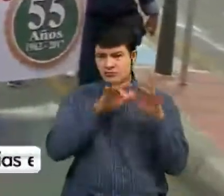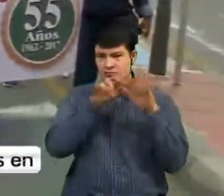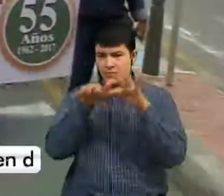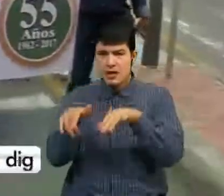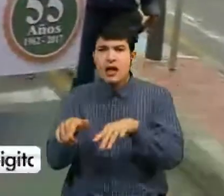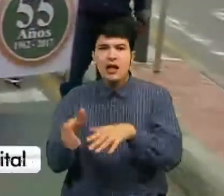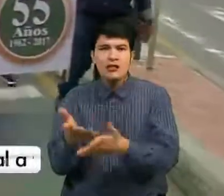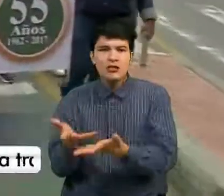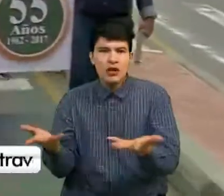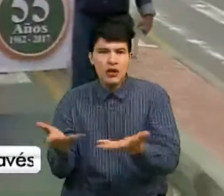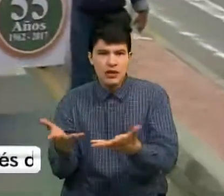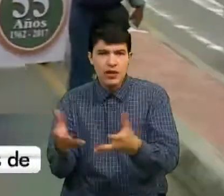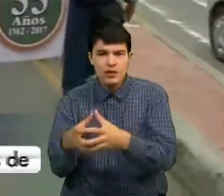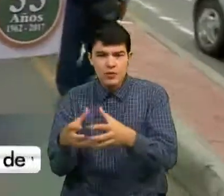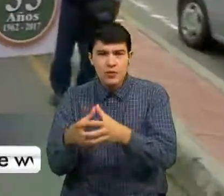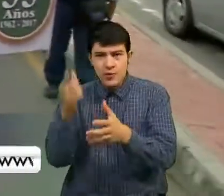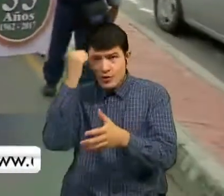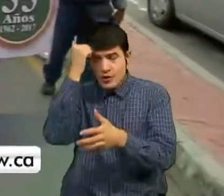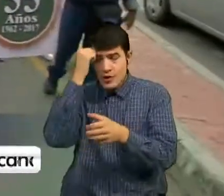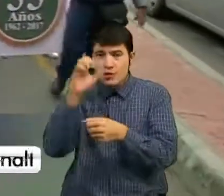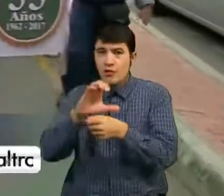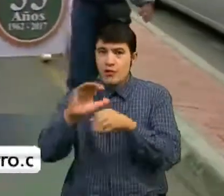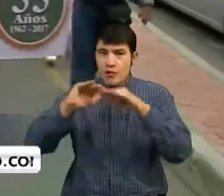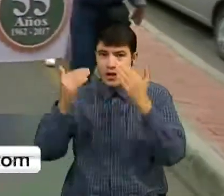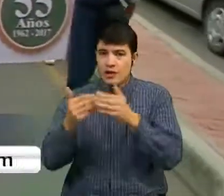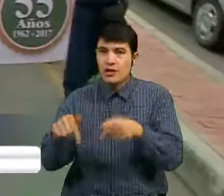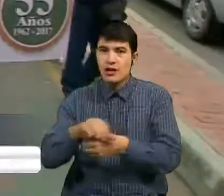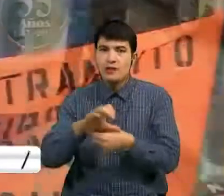principalmente de educadores en colegios de esta ciudad.